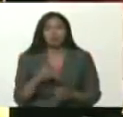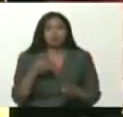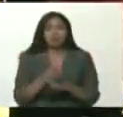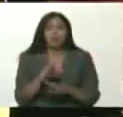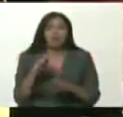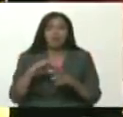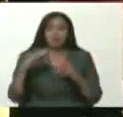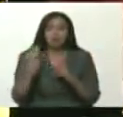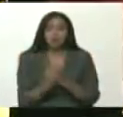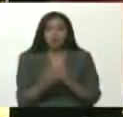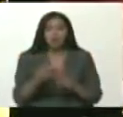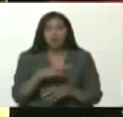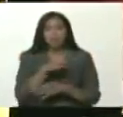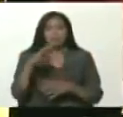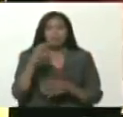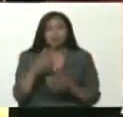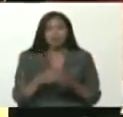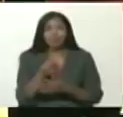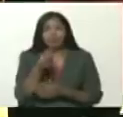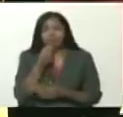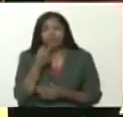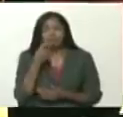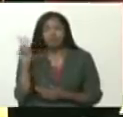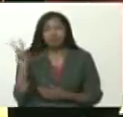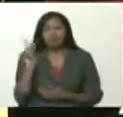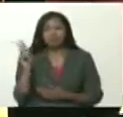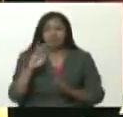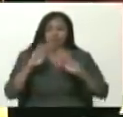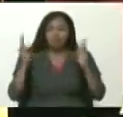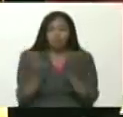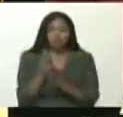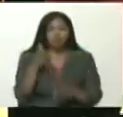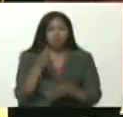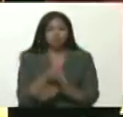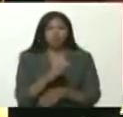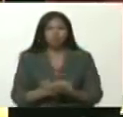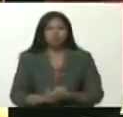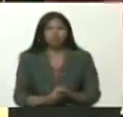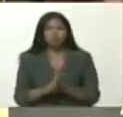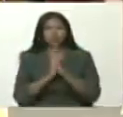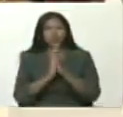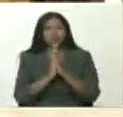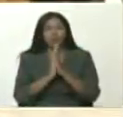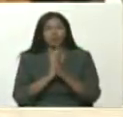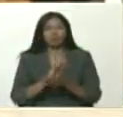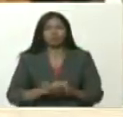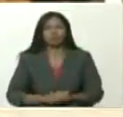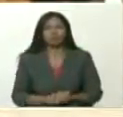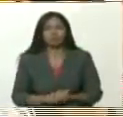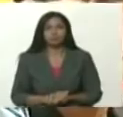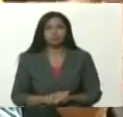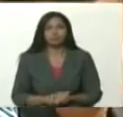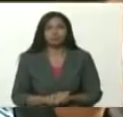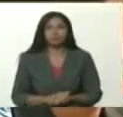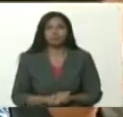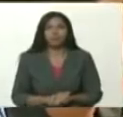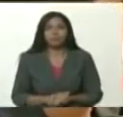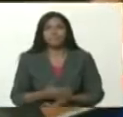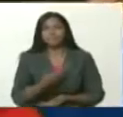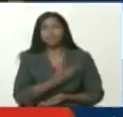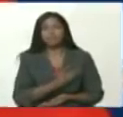cultura, el espíritu bello de Venezuela al mundo. Ernesto, por favor. Señor